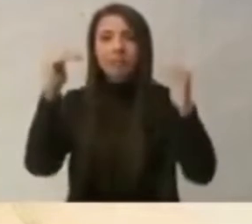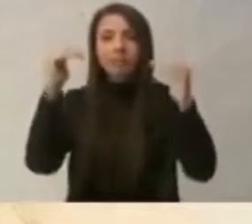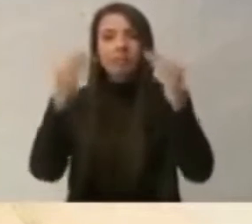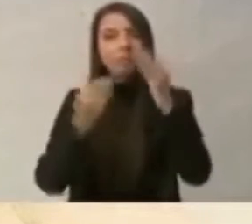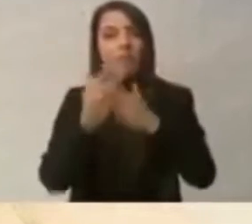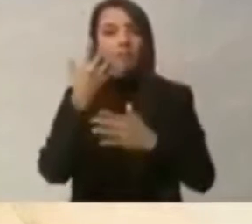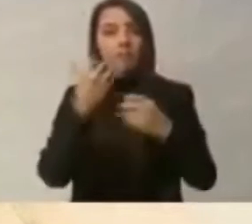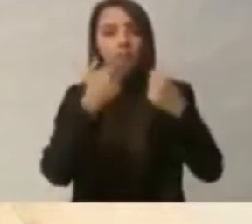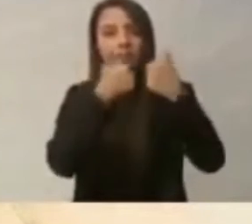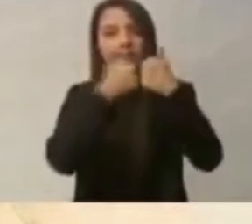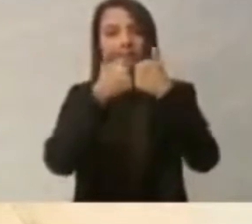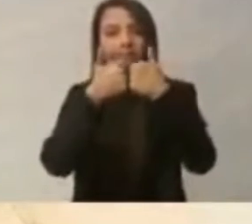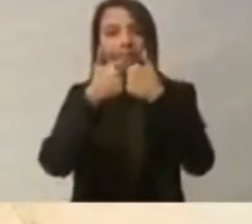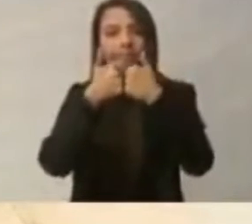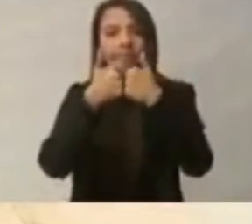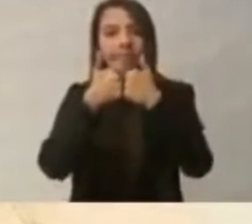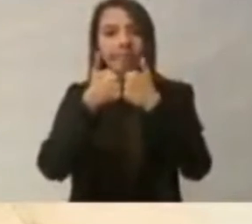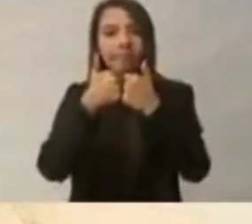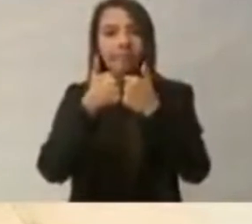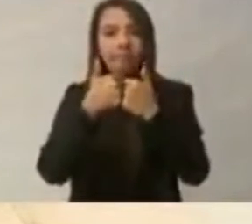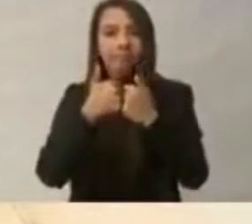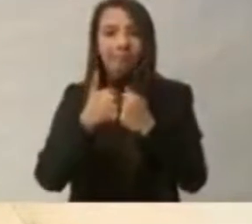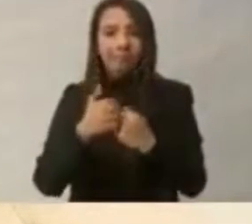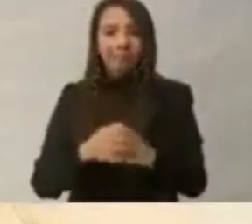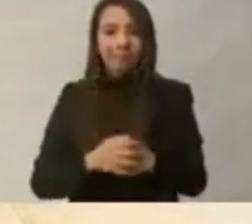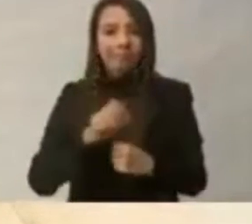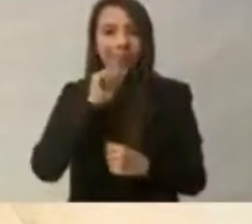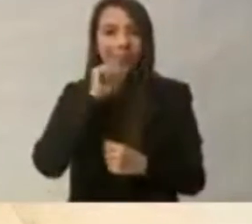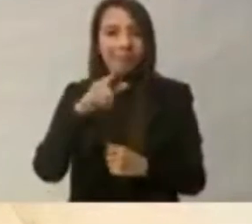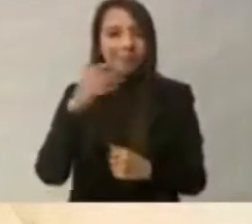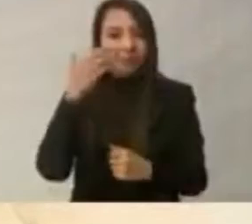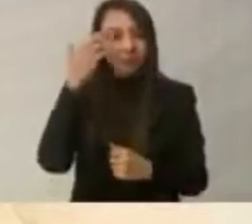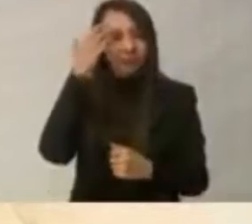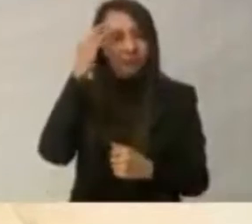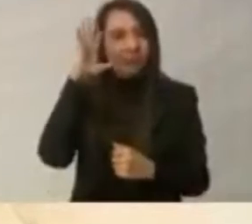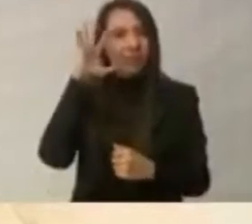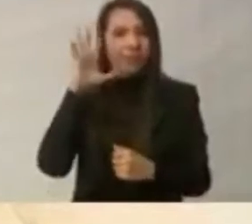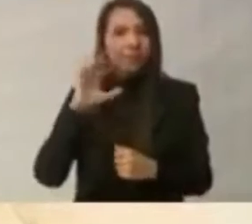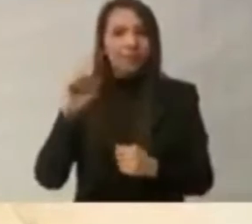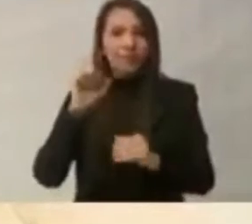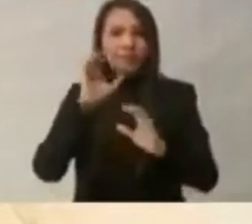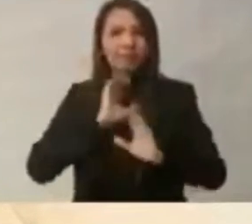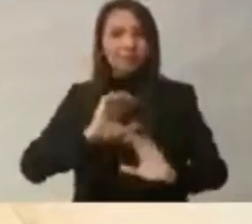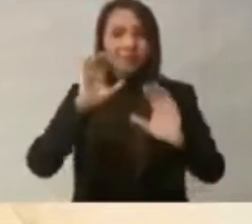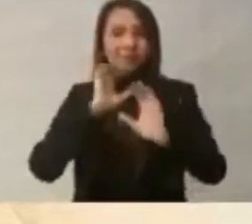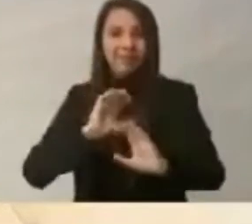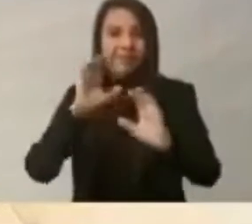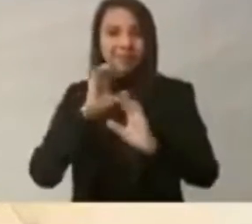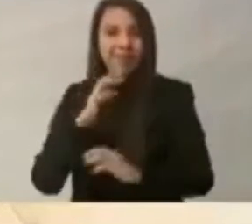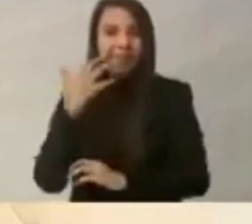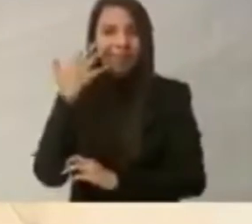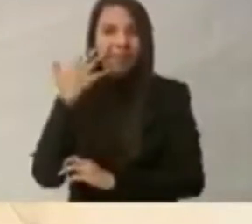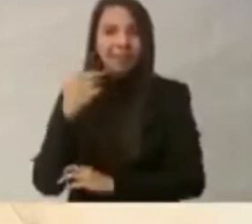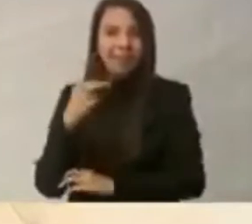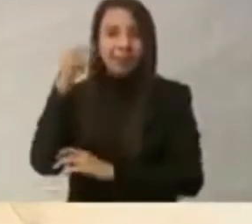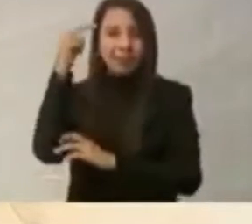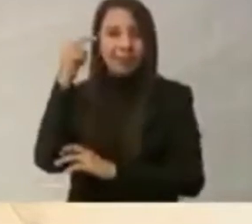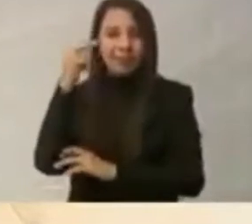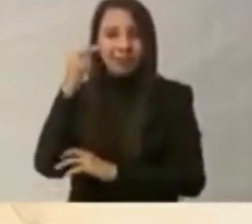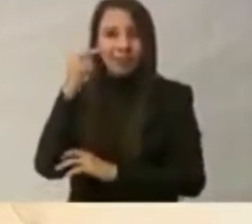como lo dice el corrido de los Tigres del Norte. Yo no crucé